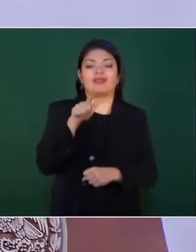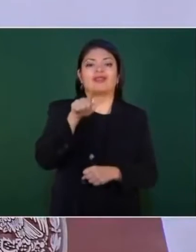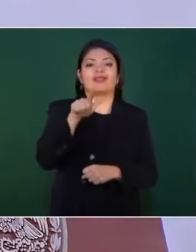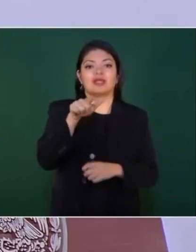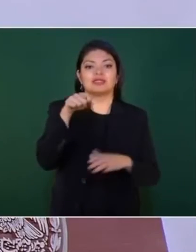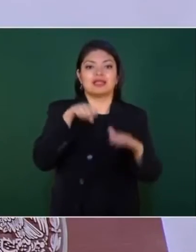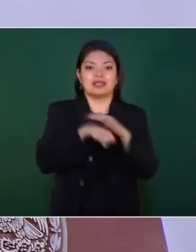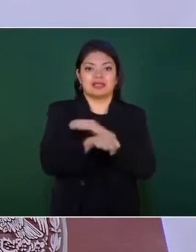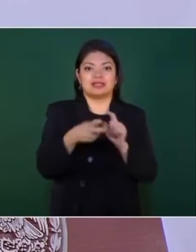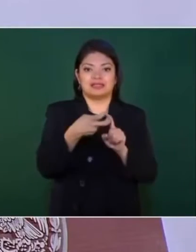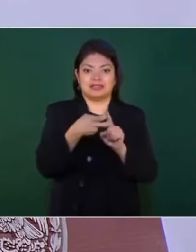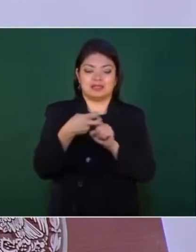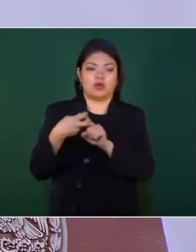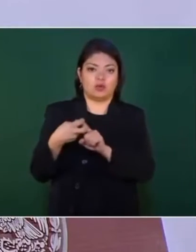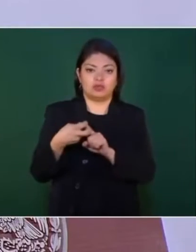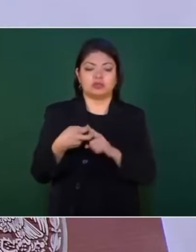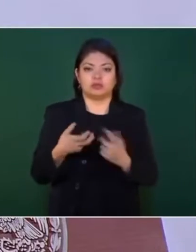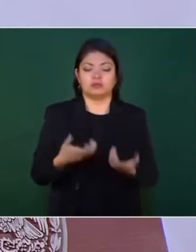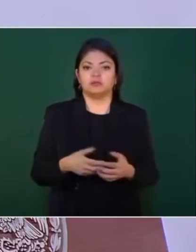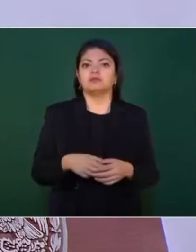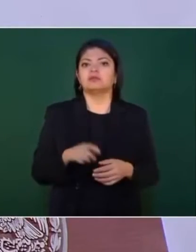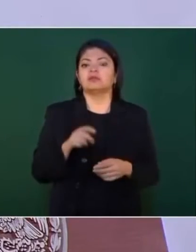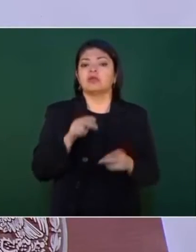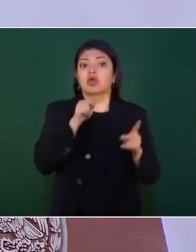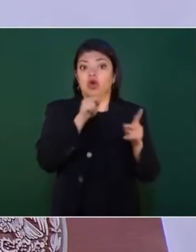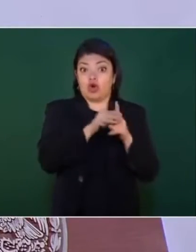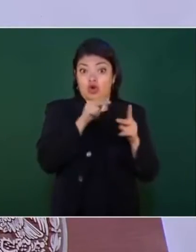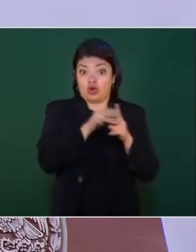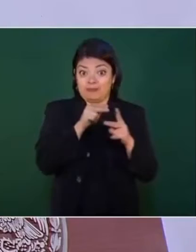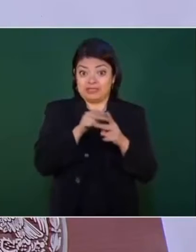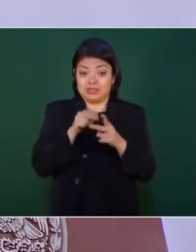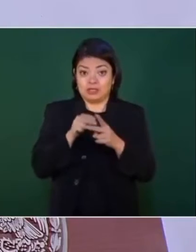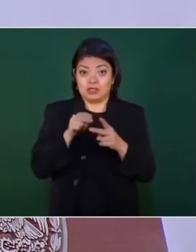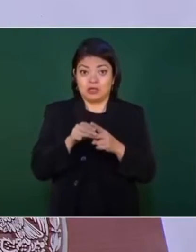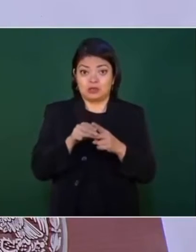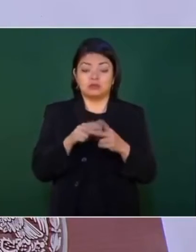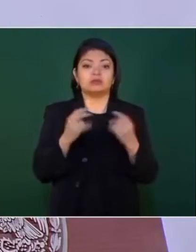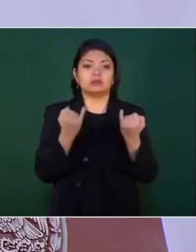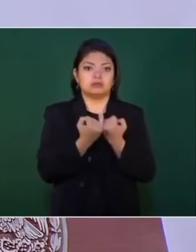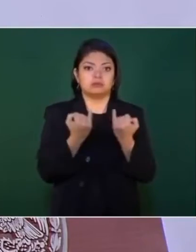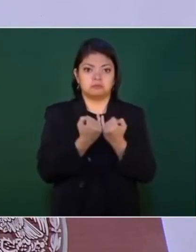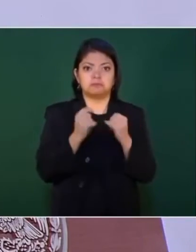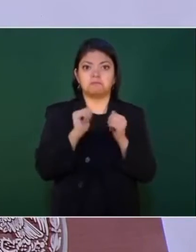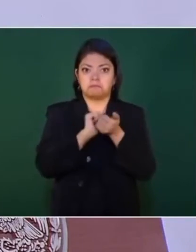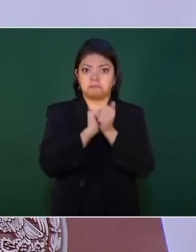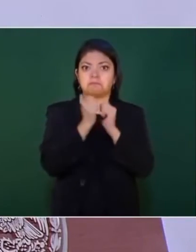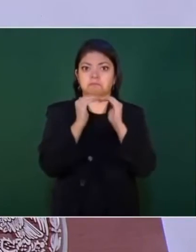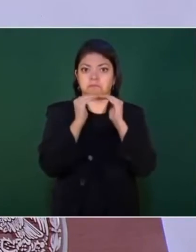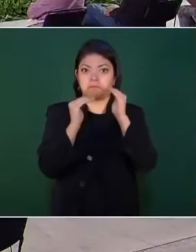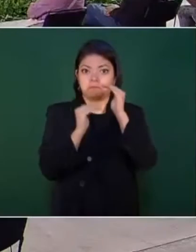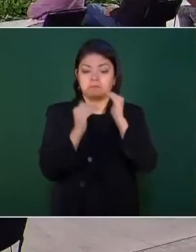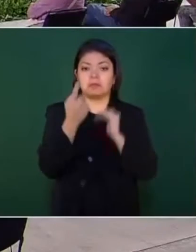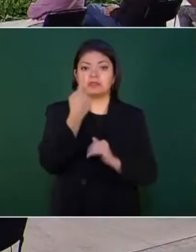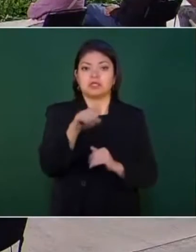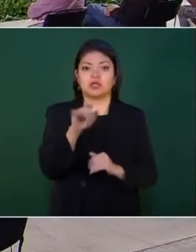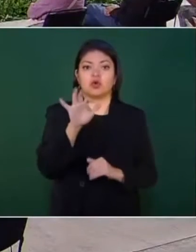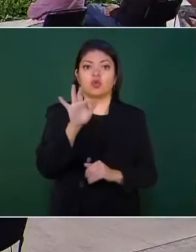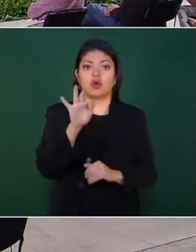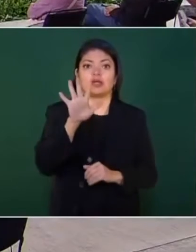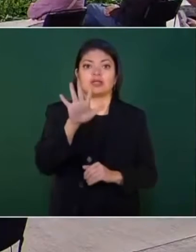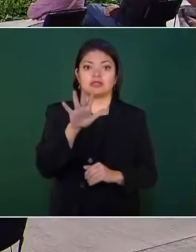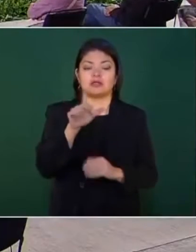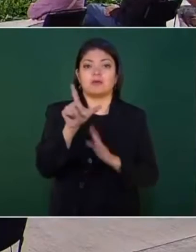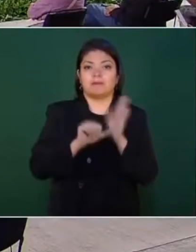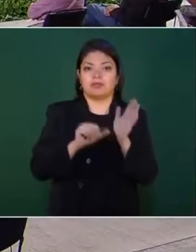secuestro en lo que es homicidio dolosos también hacia la baja 145 en